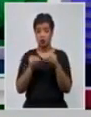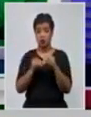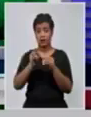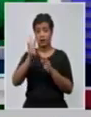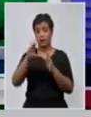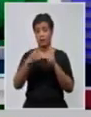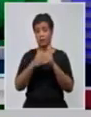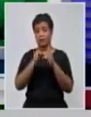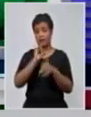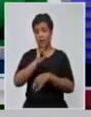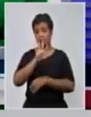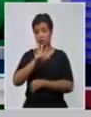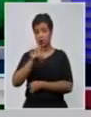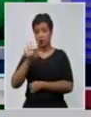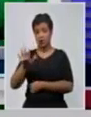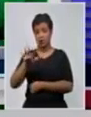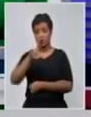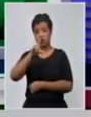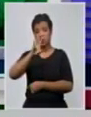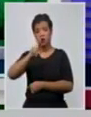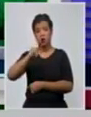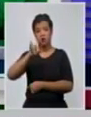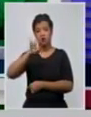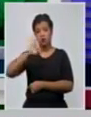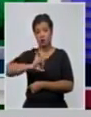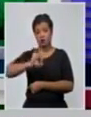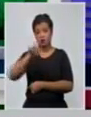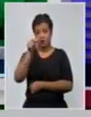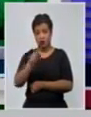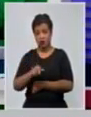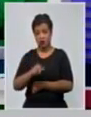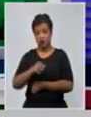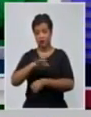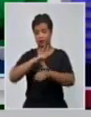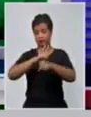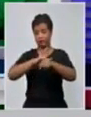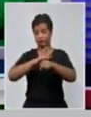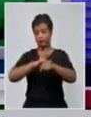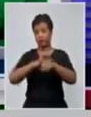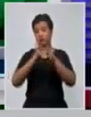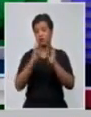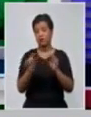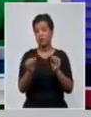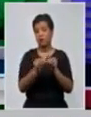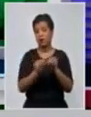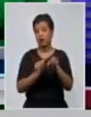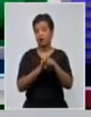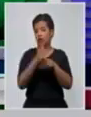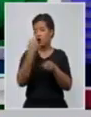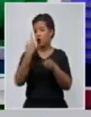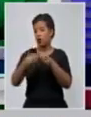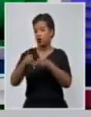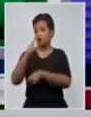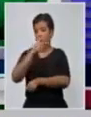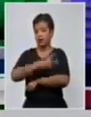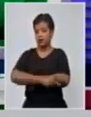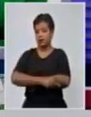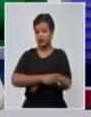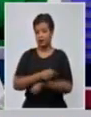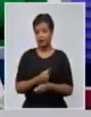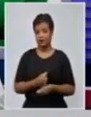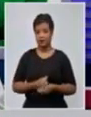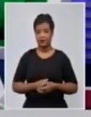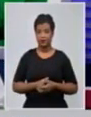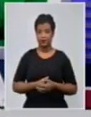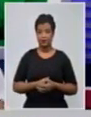3.755, el 19,6% de los casos diagnosticados, pues tiene como fuente de infección el exterior de